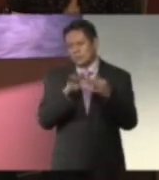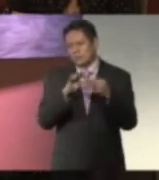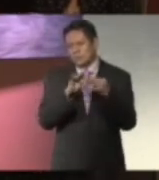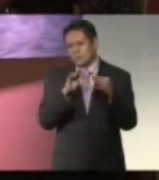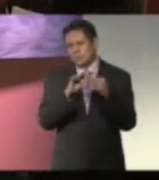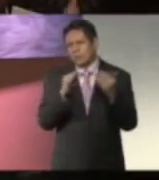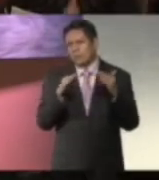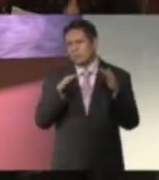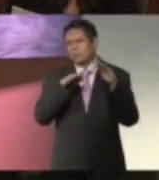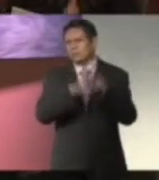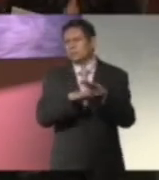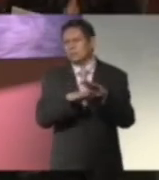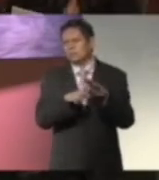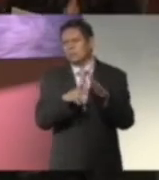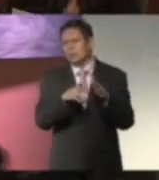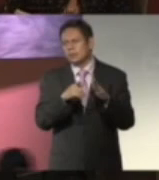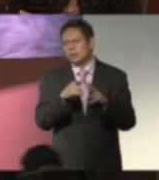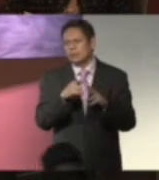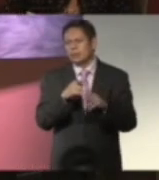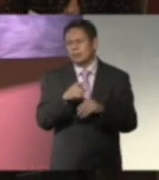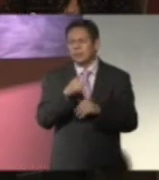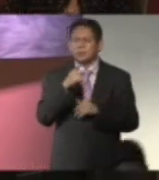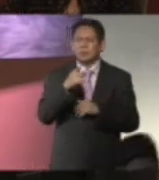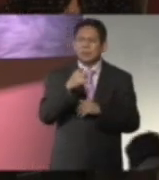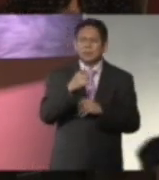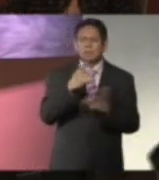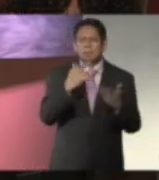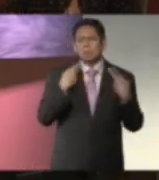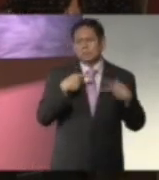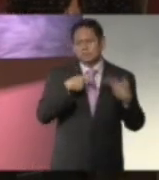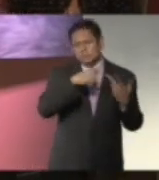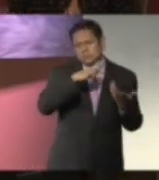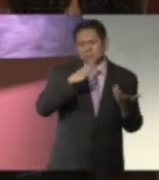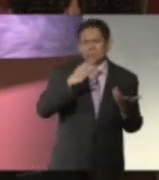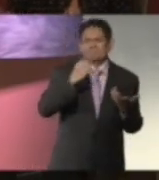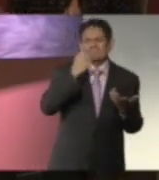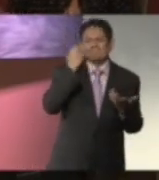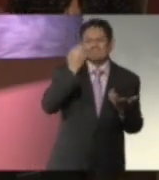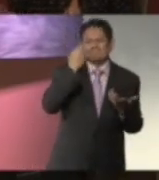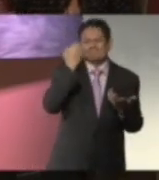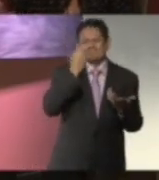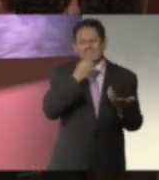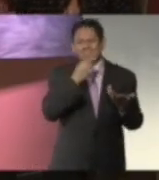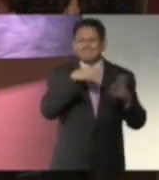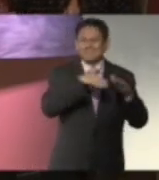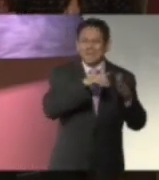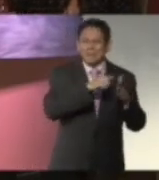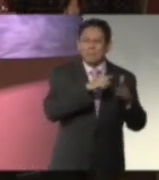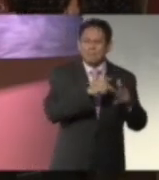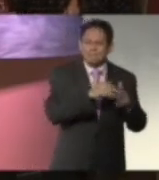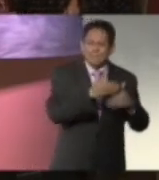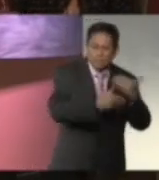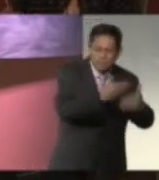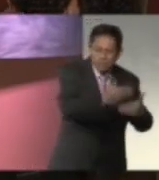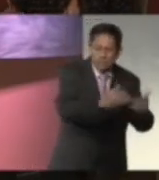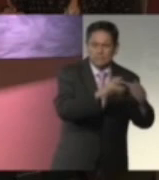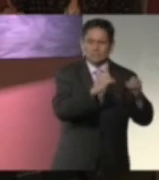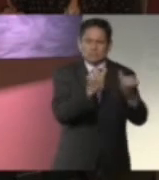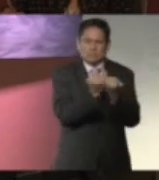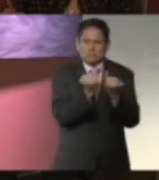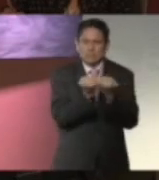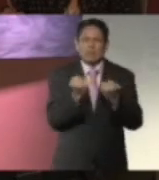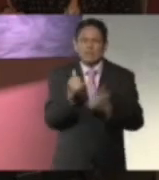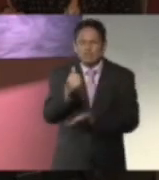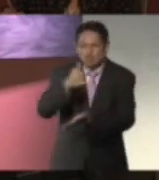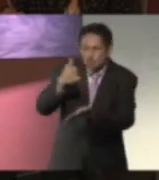discursos sobre el progreso y de nuestra población urbana, que de hecho es la que respalda o